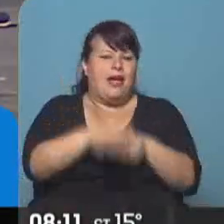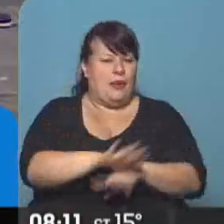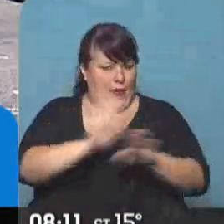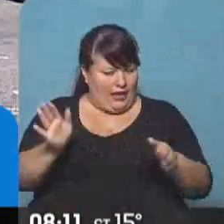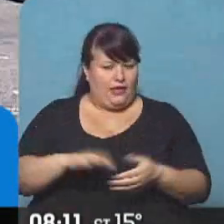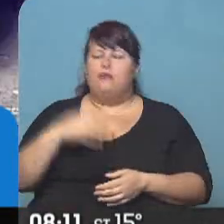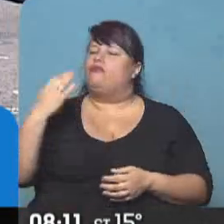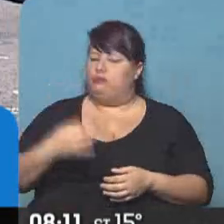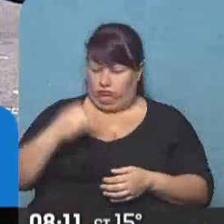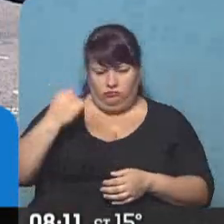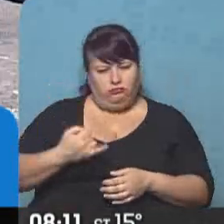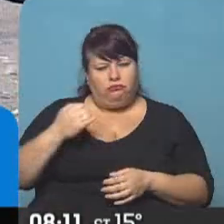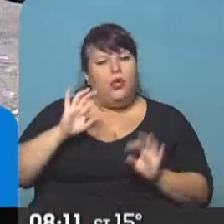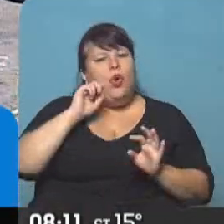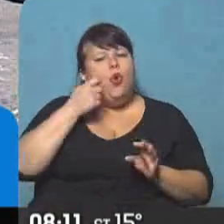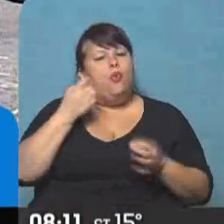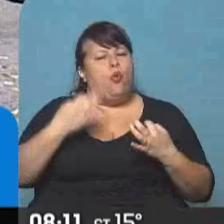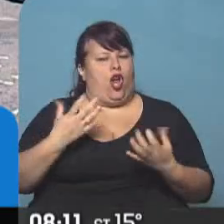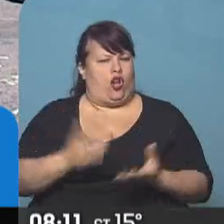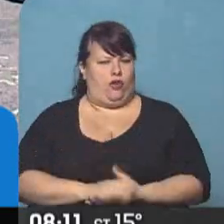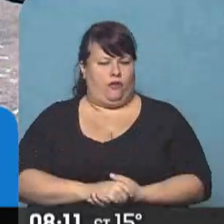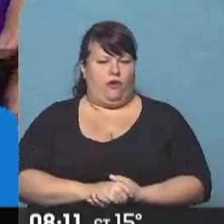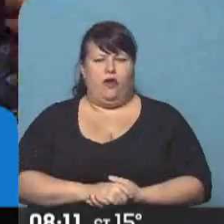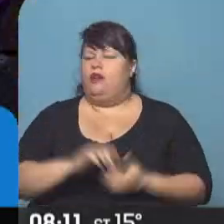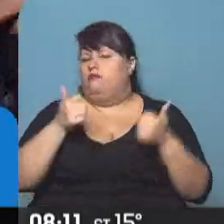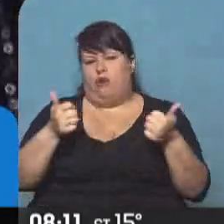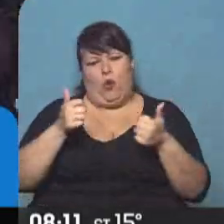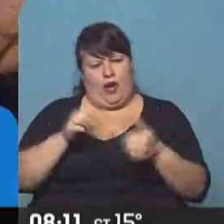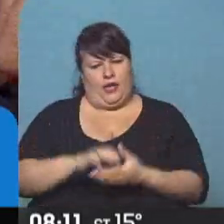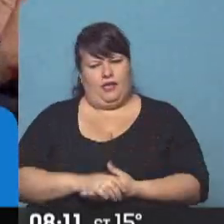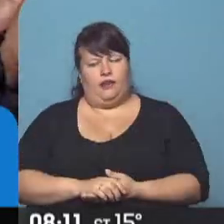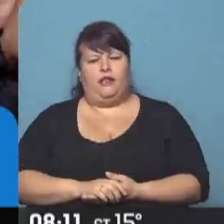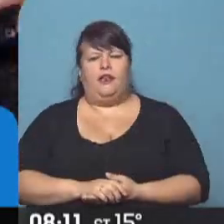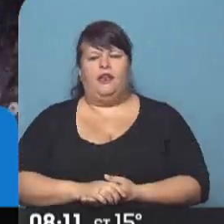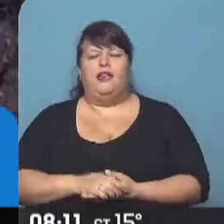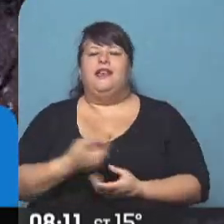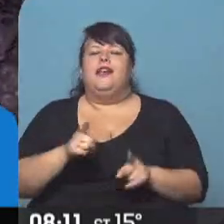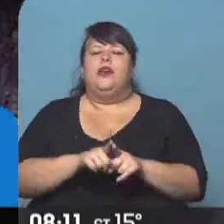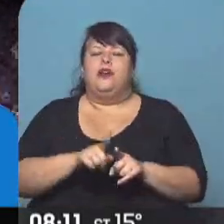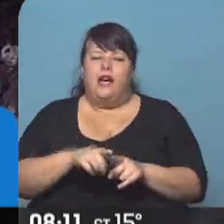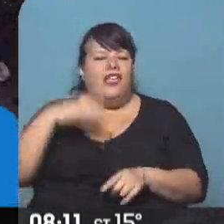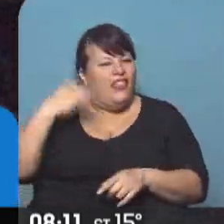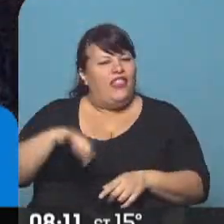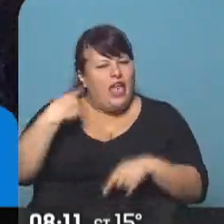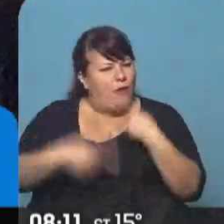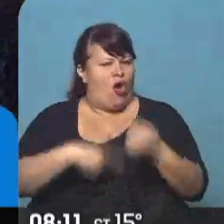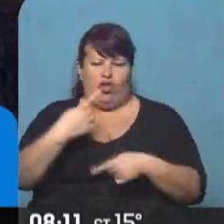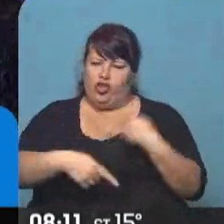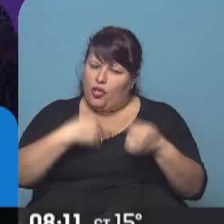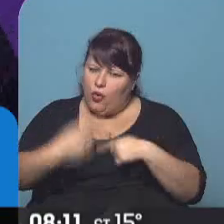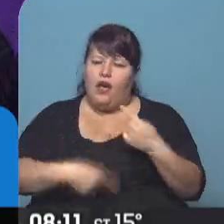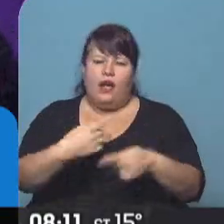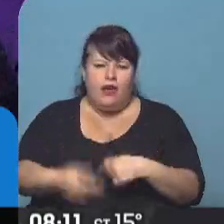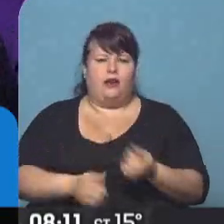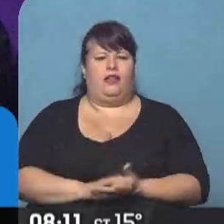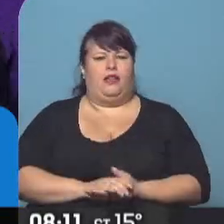Menos? Me parece una buena obra. Fabulosos. Es algo que hay que seguir. Adelante